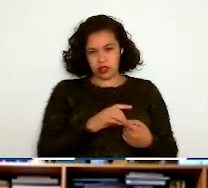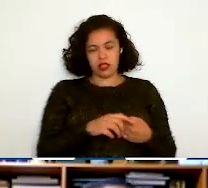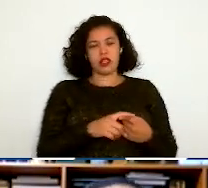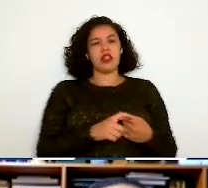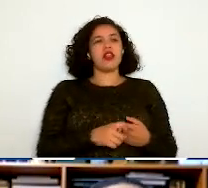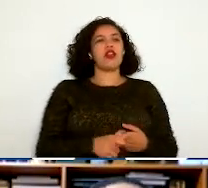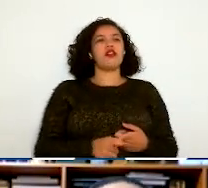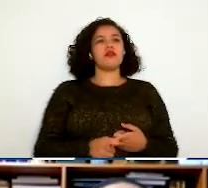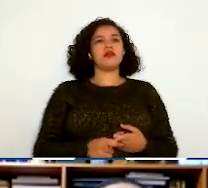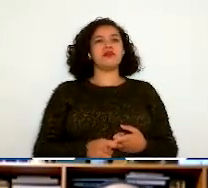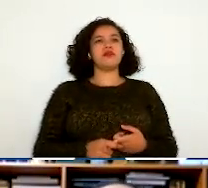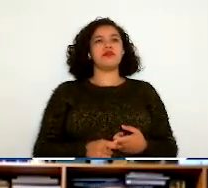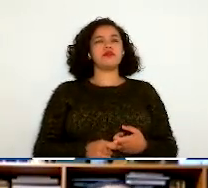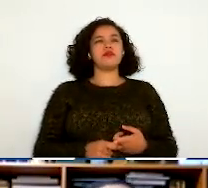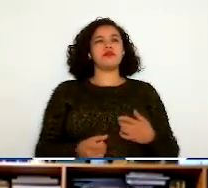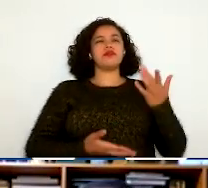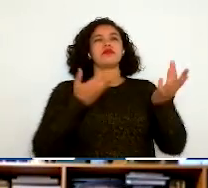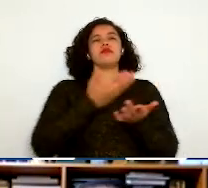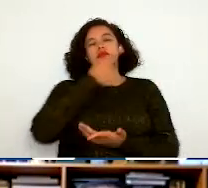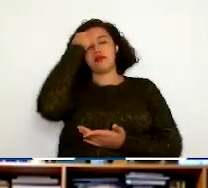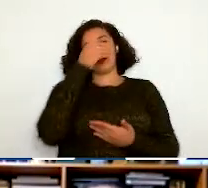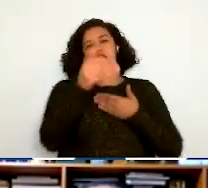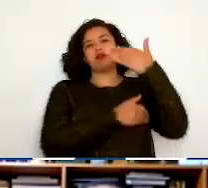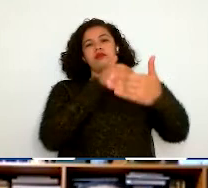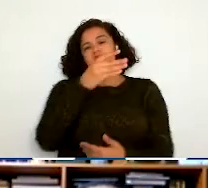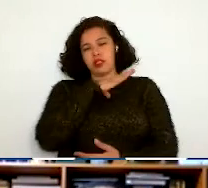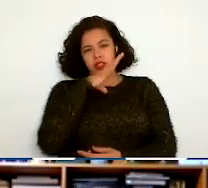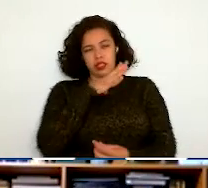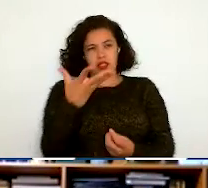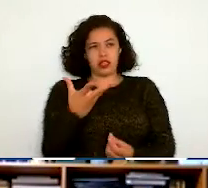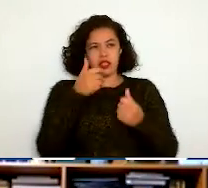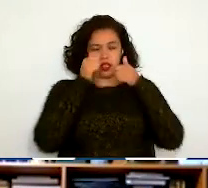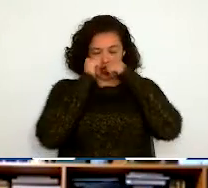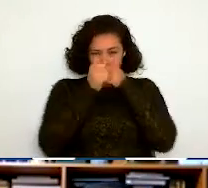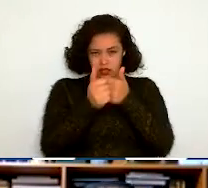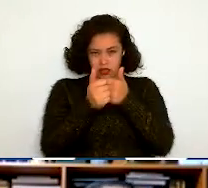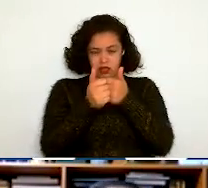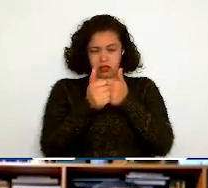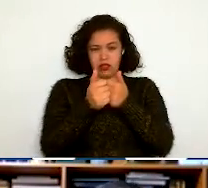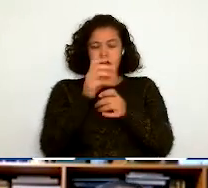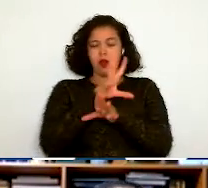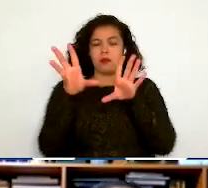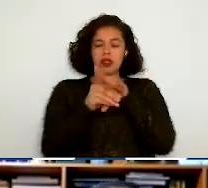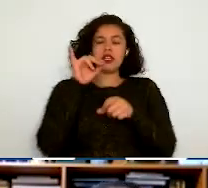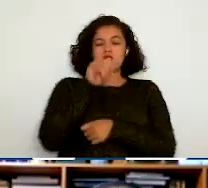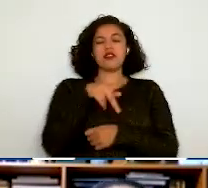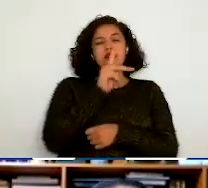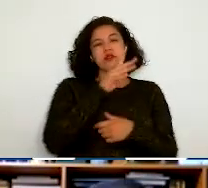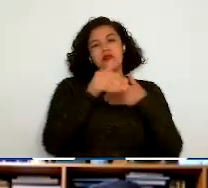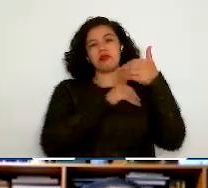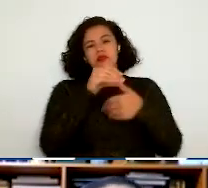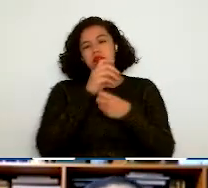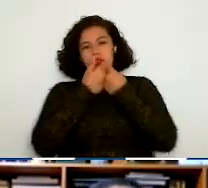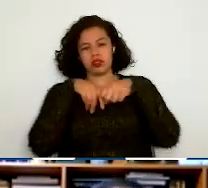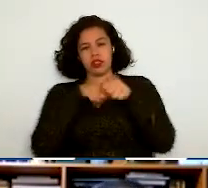plantea justamente con la idea de ir avanzando en tener una atención integral, pero a su vez esto va a generar una sociedad